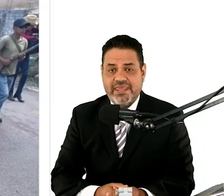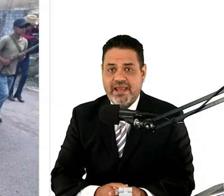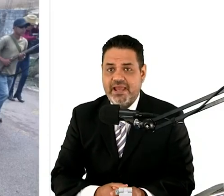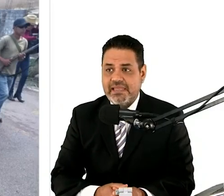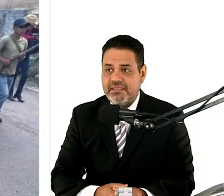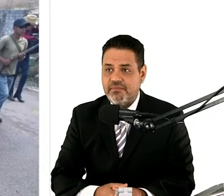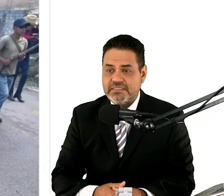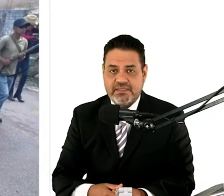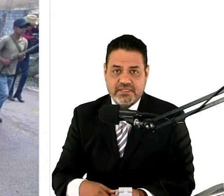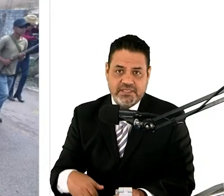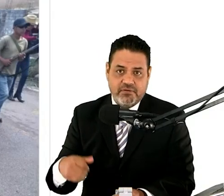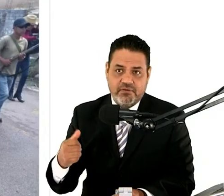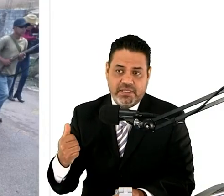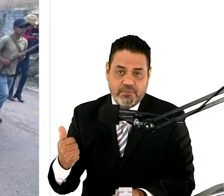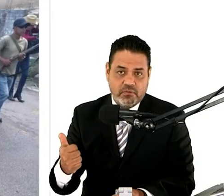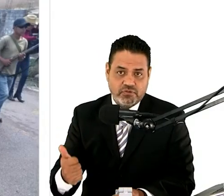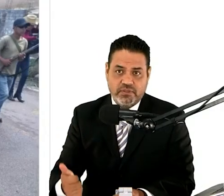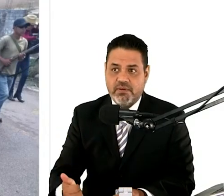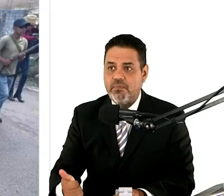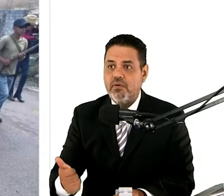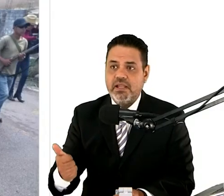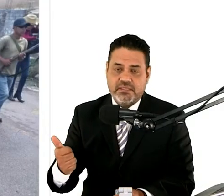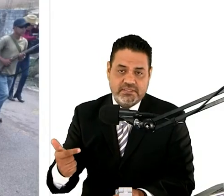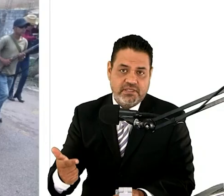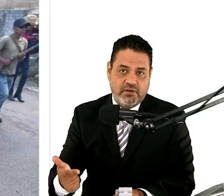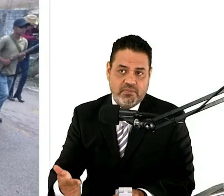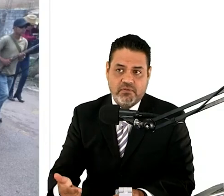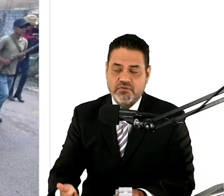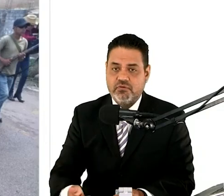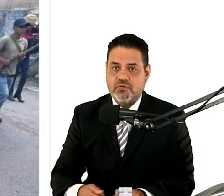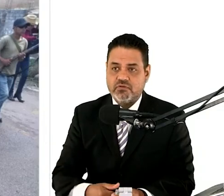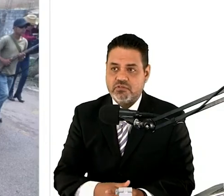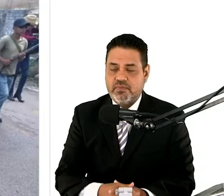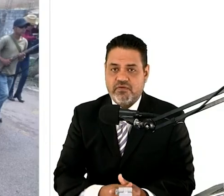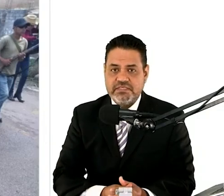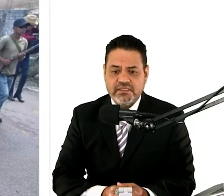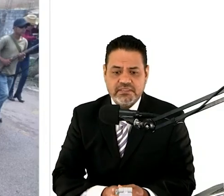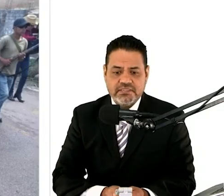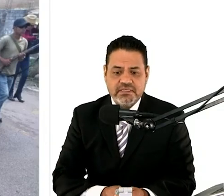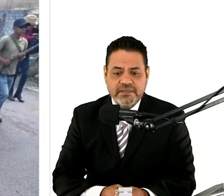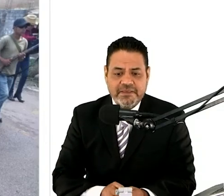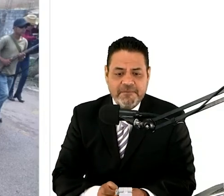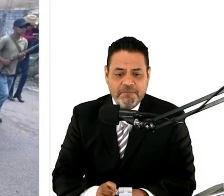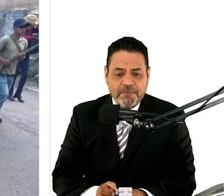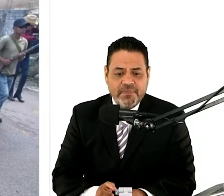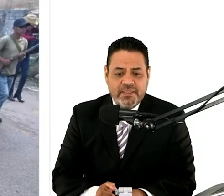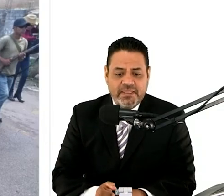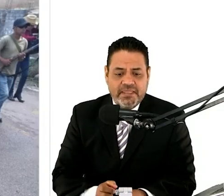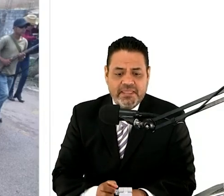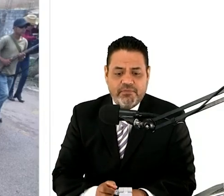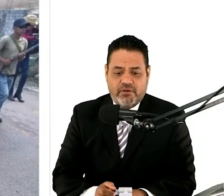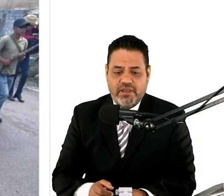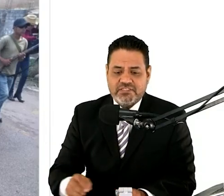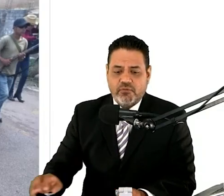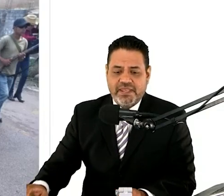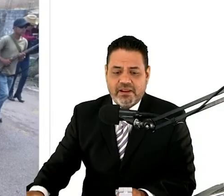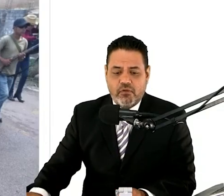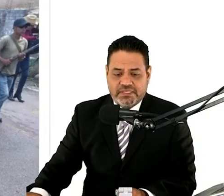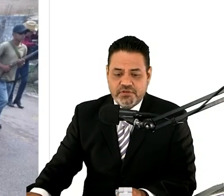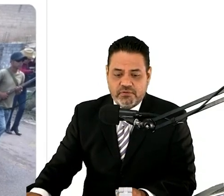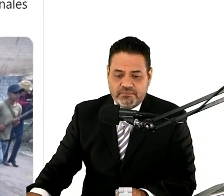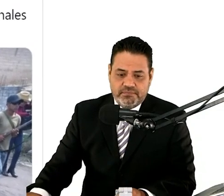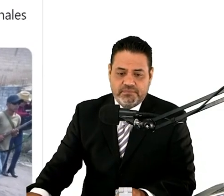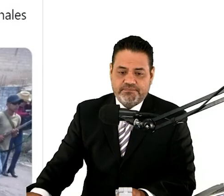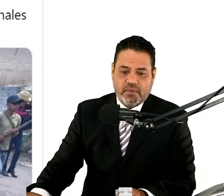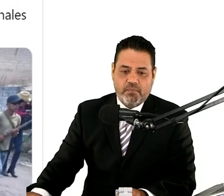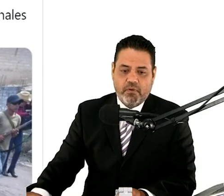controla ya el tema es el trasiego y la producción de amapolas el trasiego y la producción de otros estupefacientes y bueno esto viene a